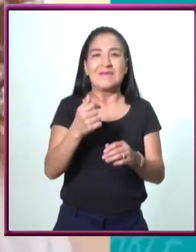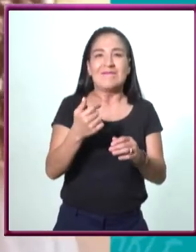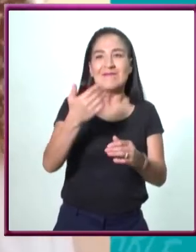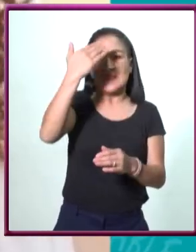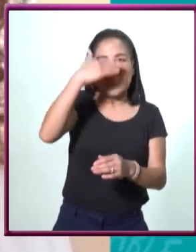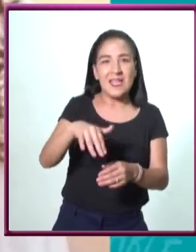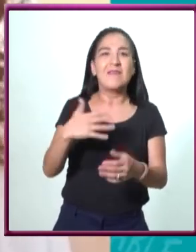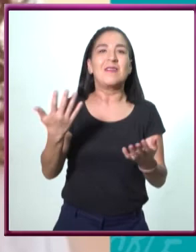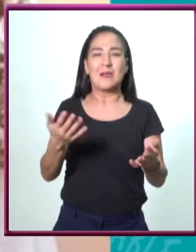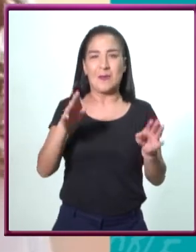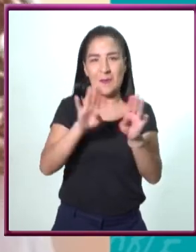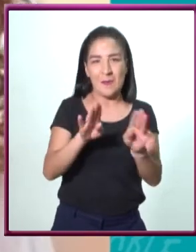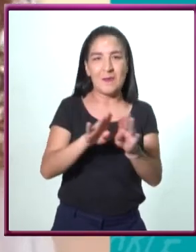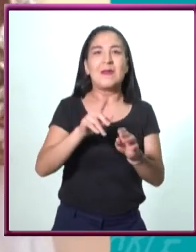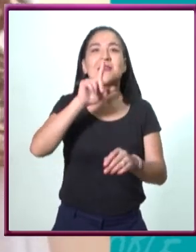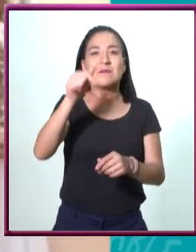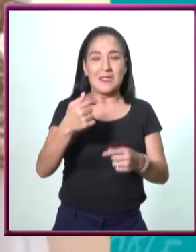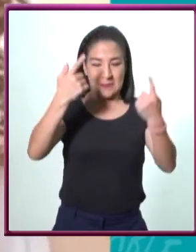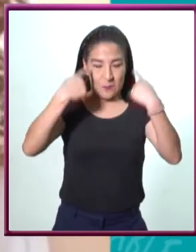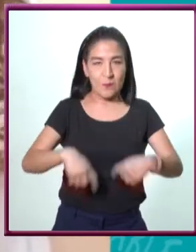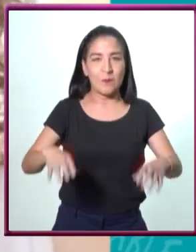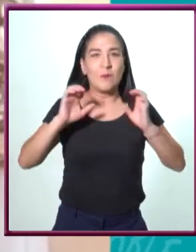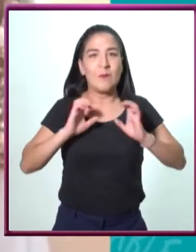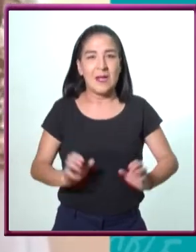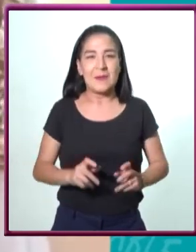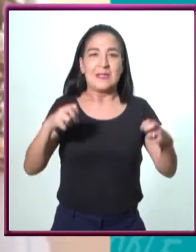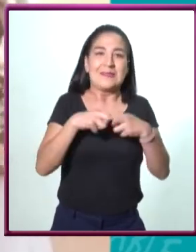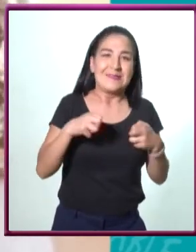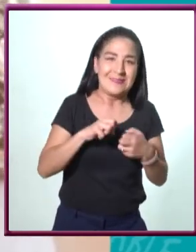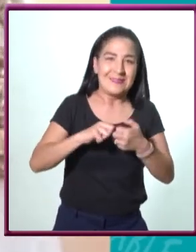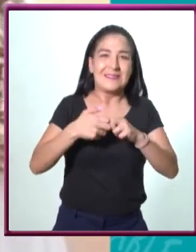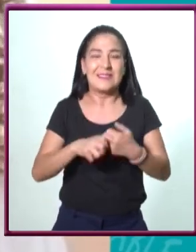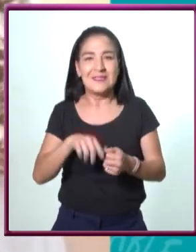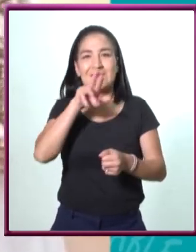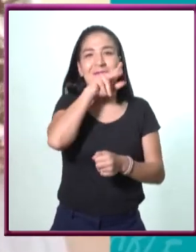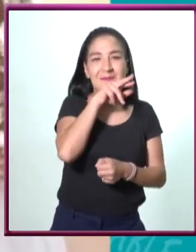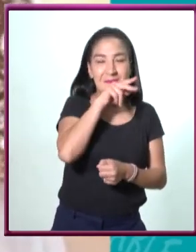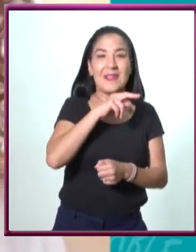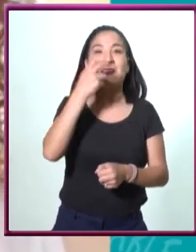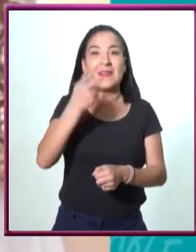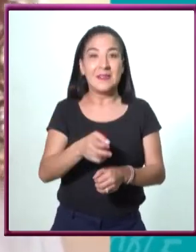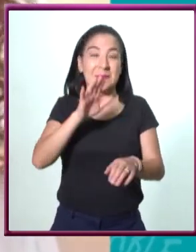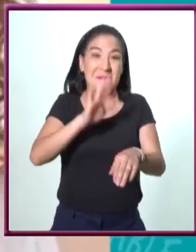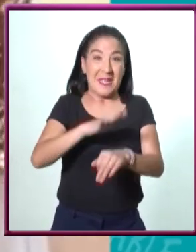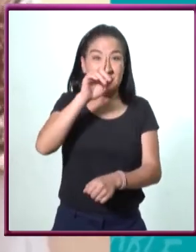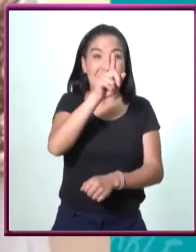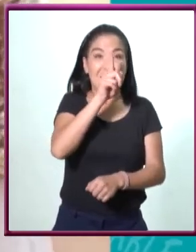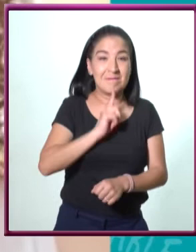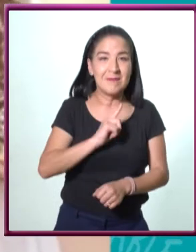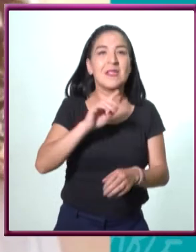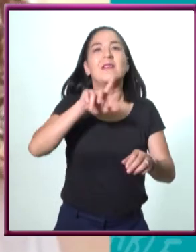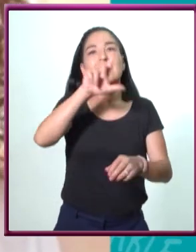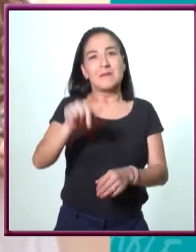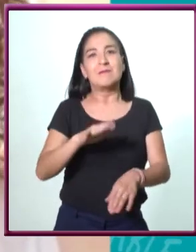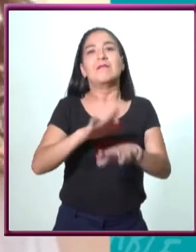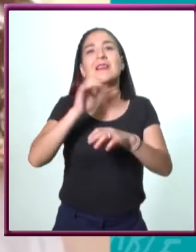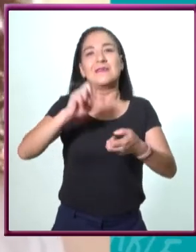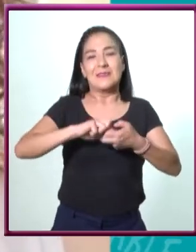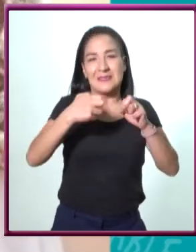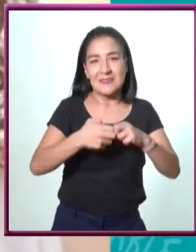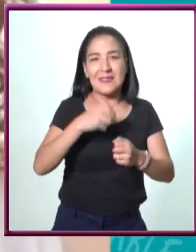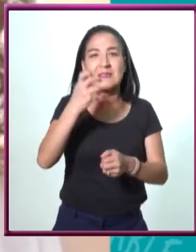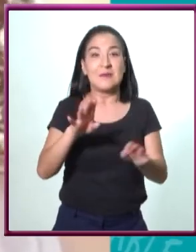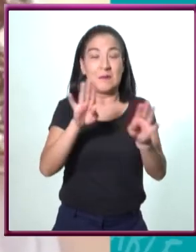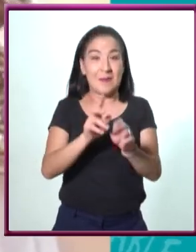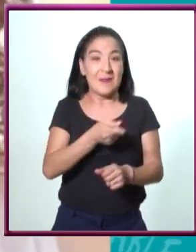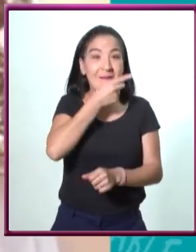eso se transforma en el cuerpo en tensión, en estrés. Entonces, mientras más mentimos, pues más tensos vamos a estar, y